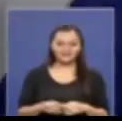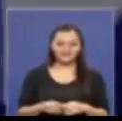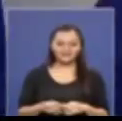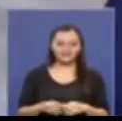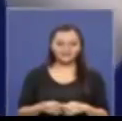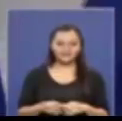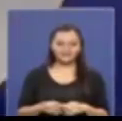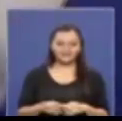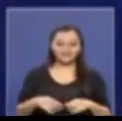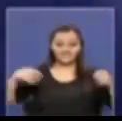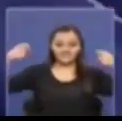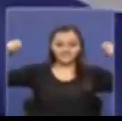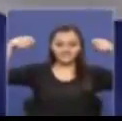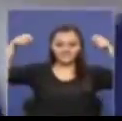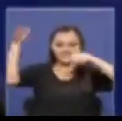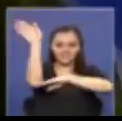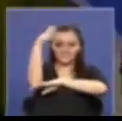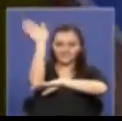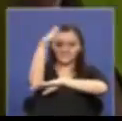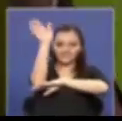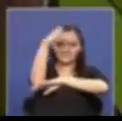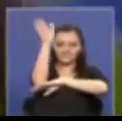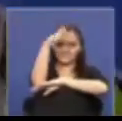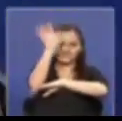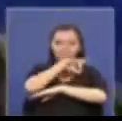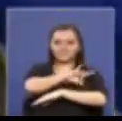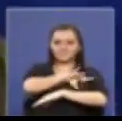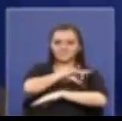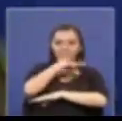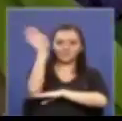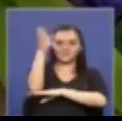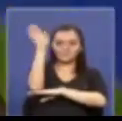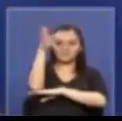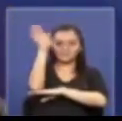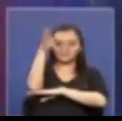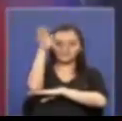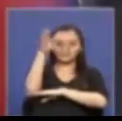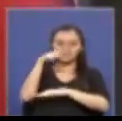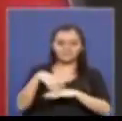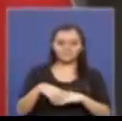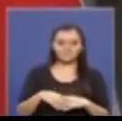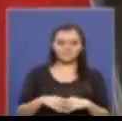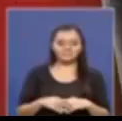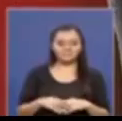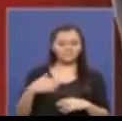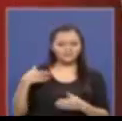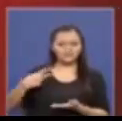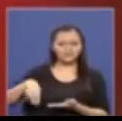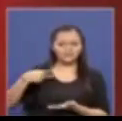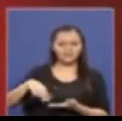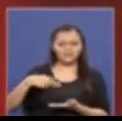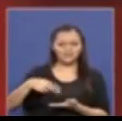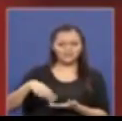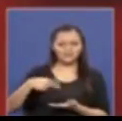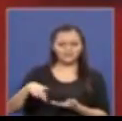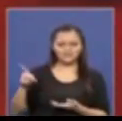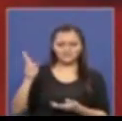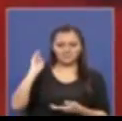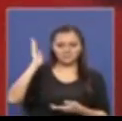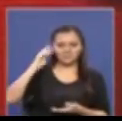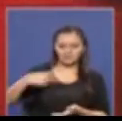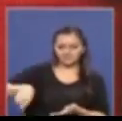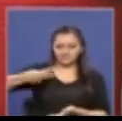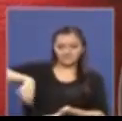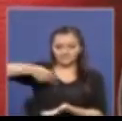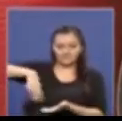Ahí está la bandera de la estrella solitaria, la querida bandera chilena. No tiene tomas del baile que se armó, porque Michelle es una gran bailarina, dicho